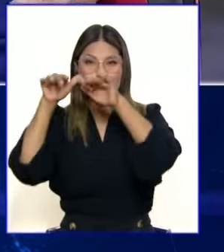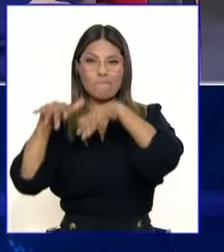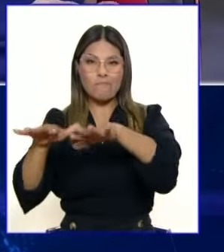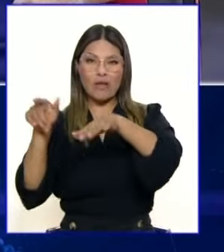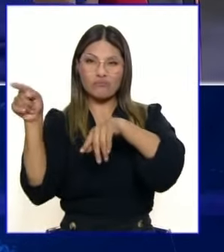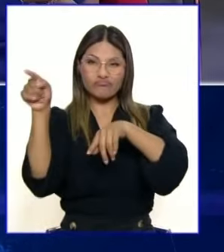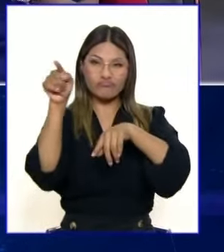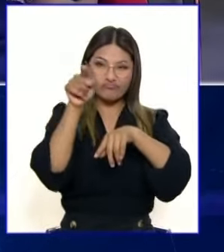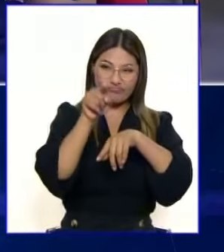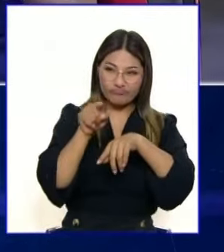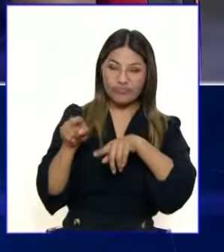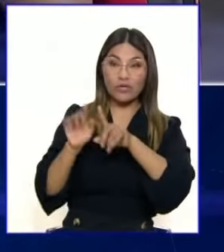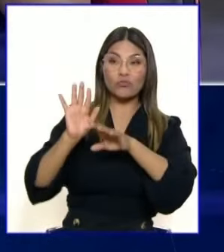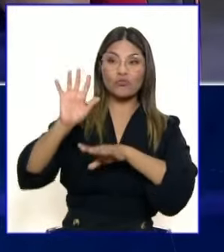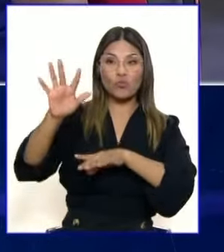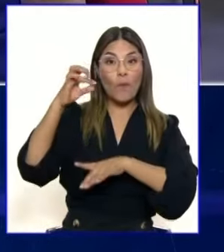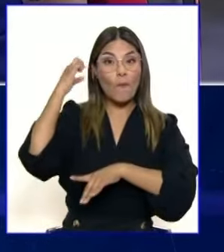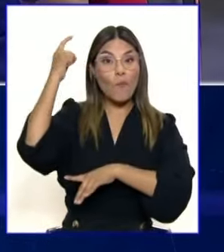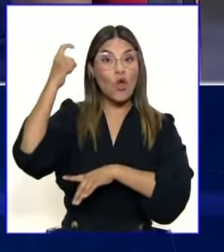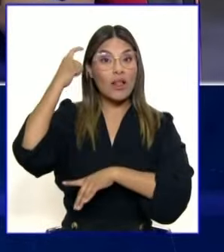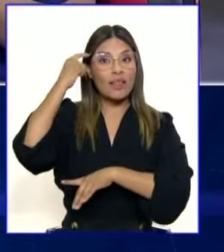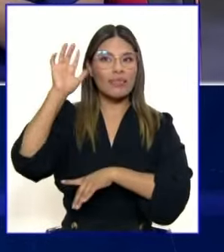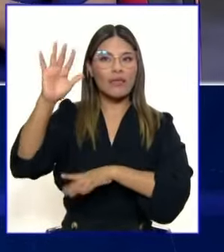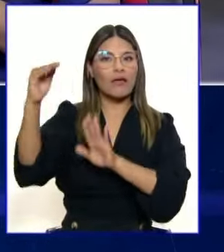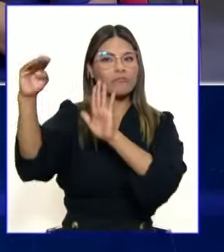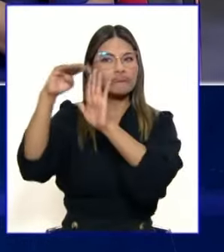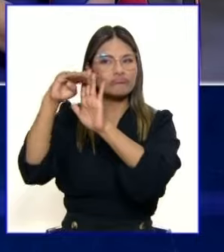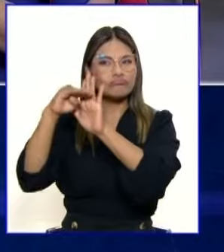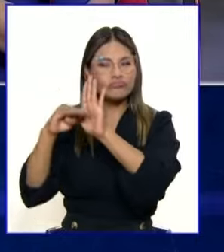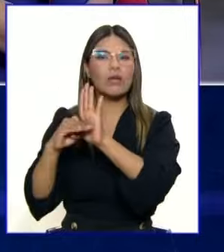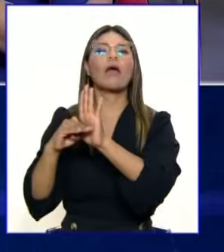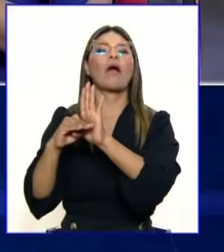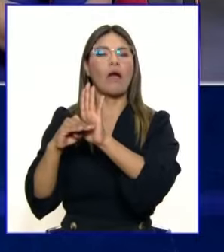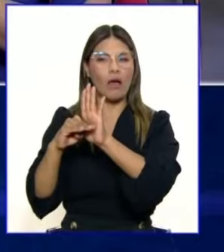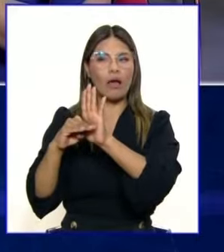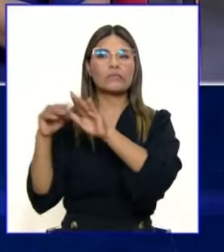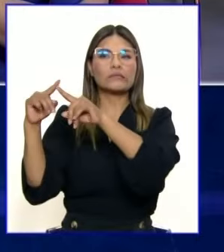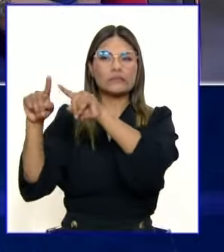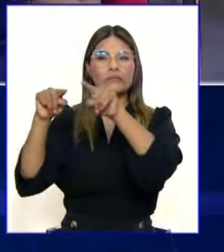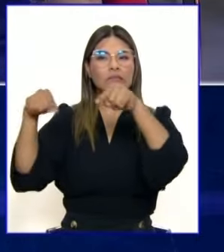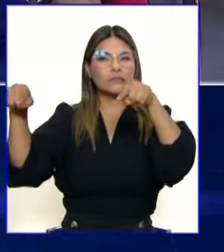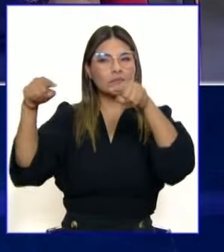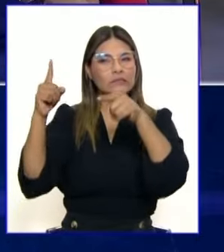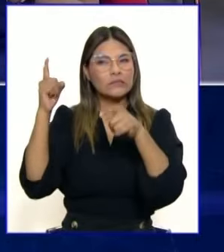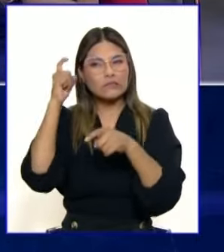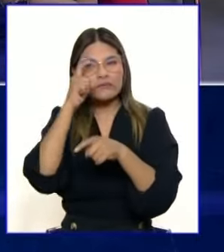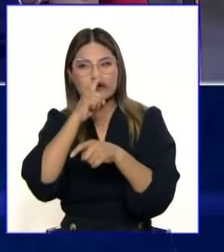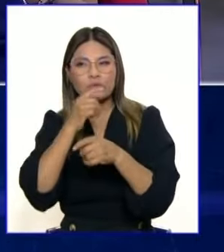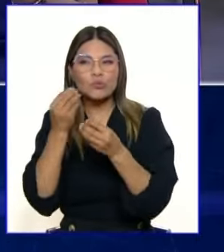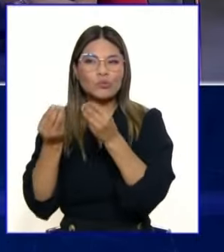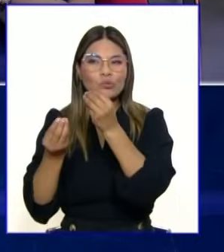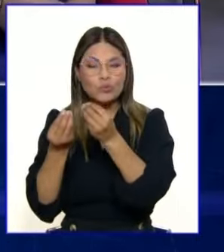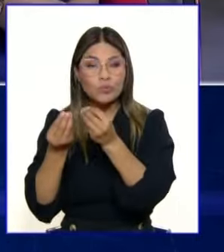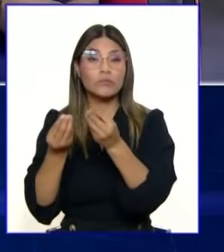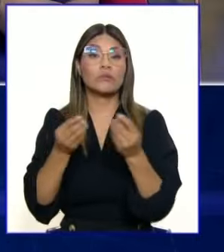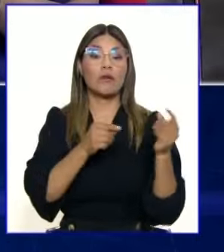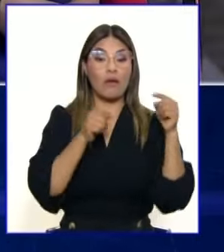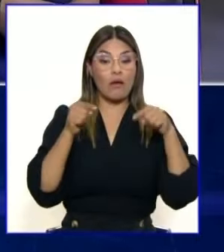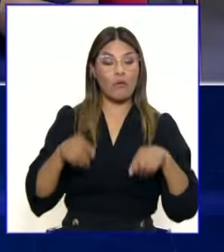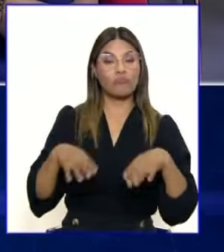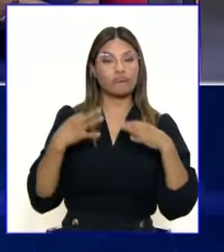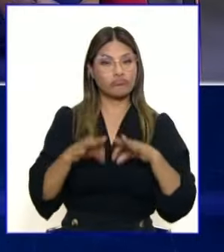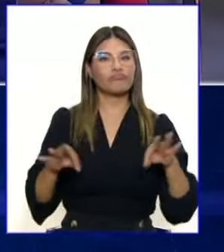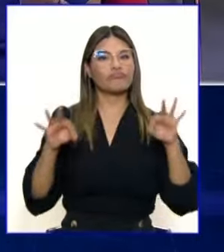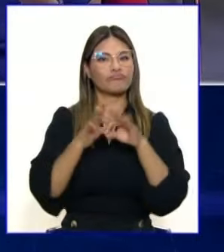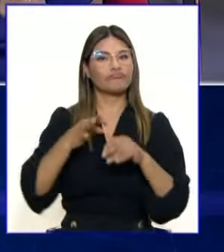la política de China en el comercio está afectando la región. Entonces, estamos con aliados muy fuertes,